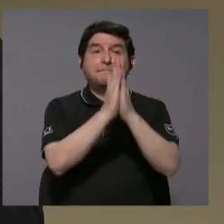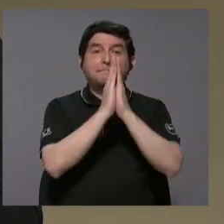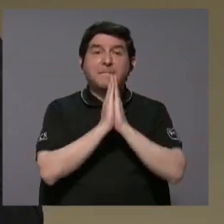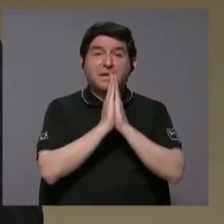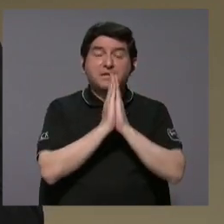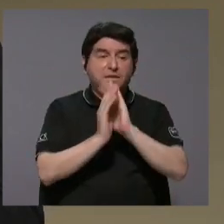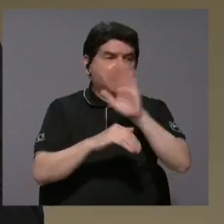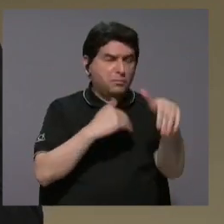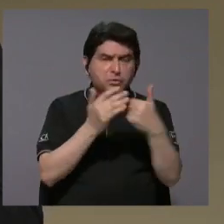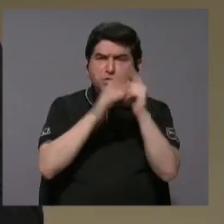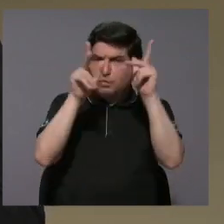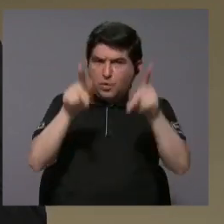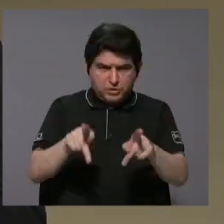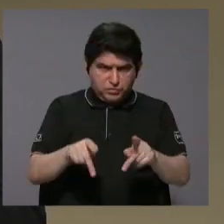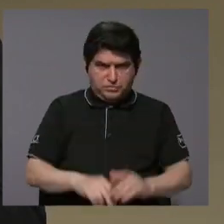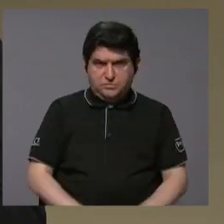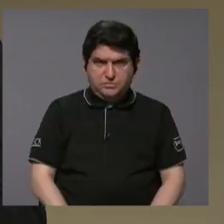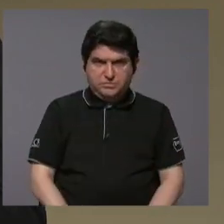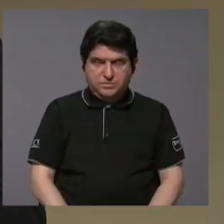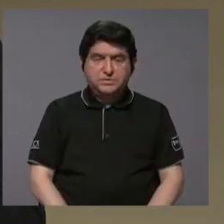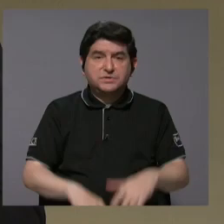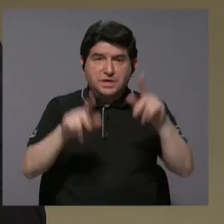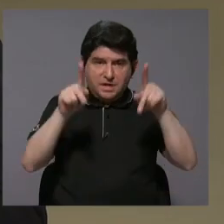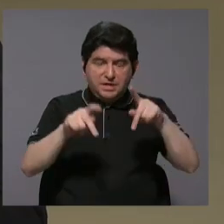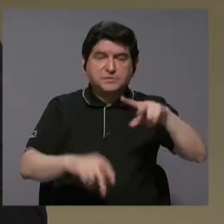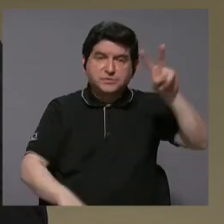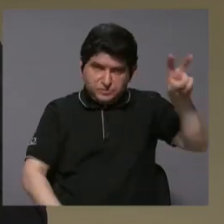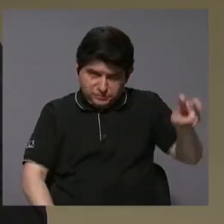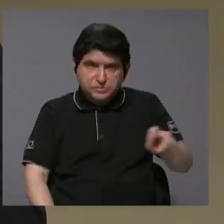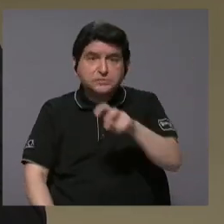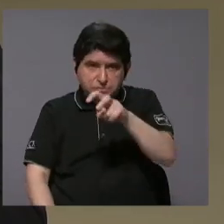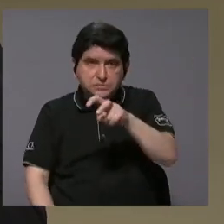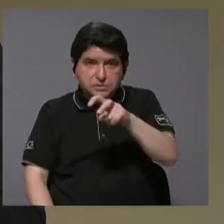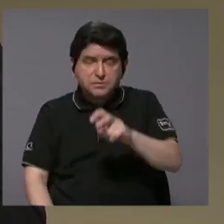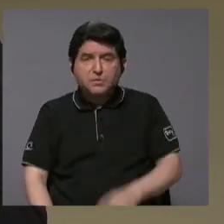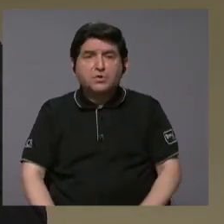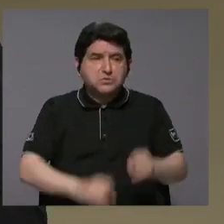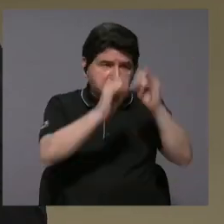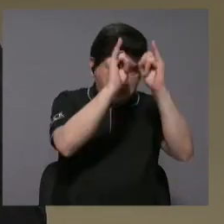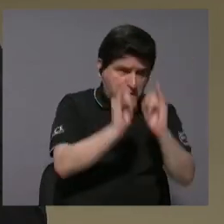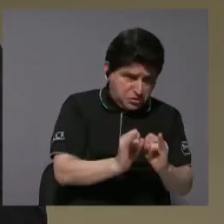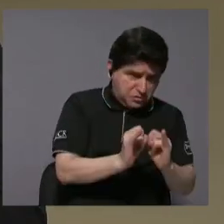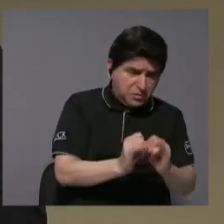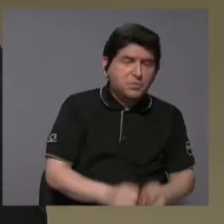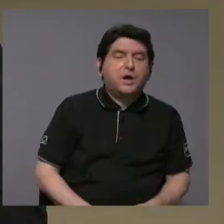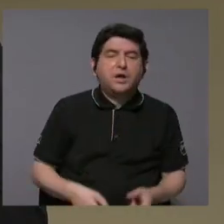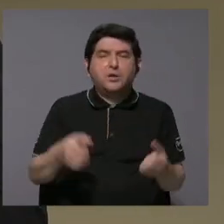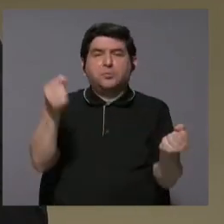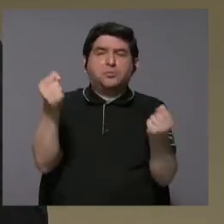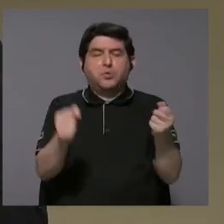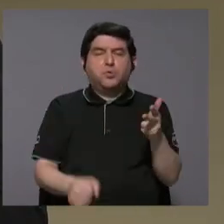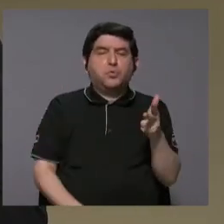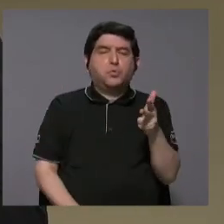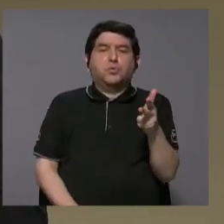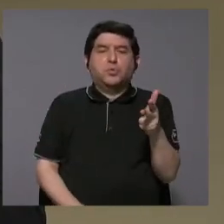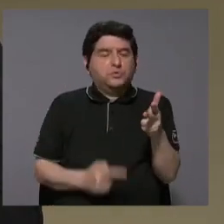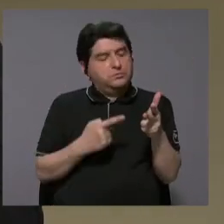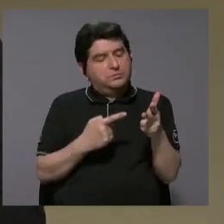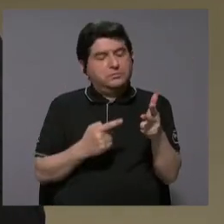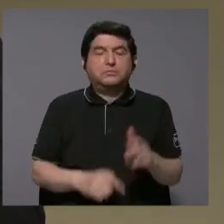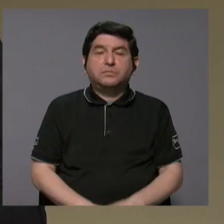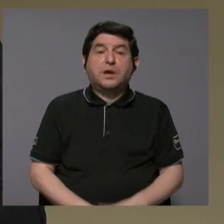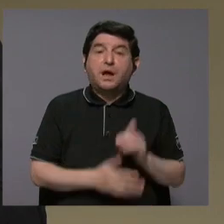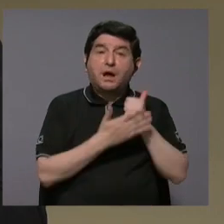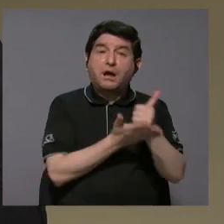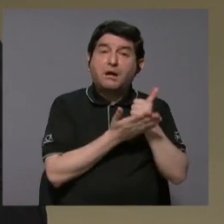no a todos los contribuyentes, sino a los que se transportan individual y cómodamente en vehículos, que